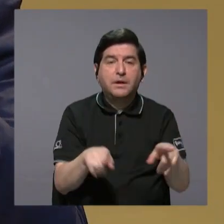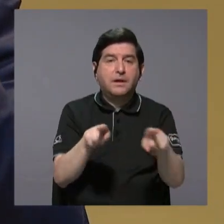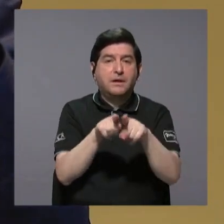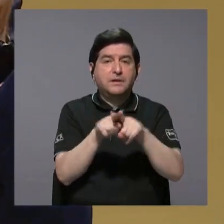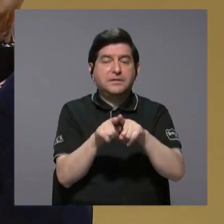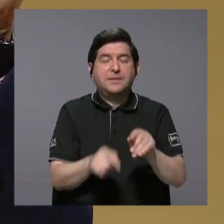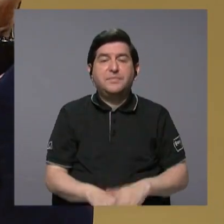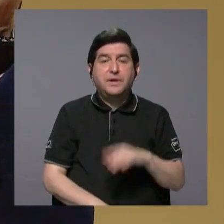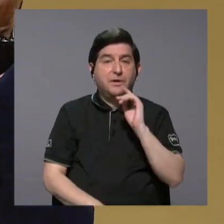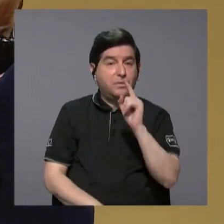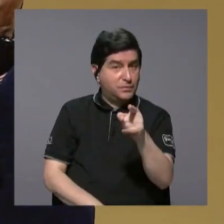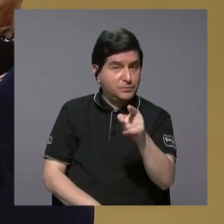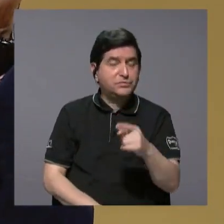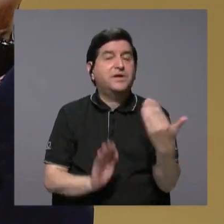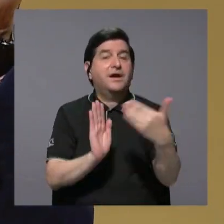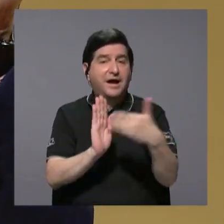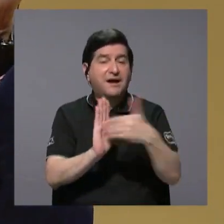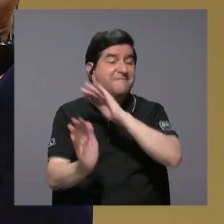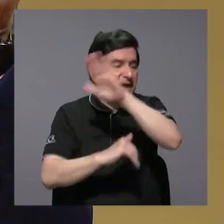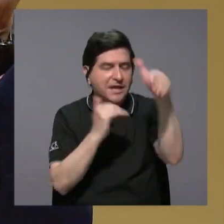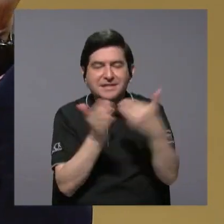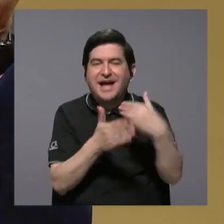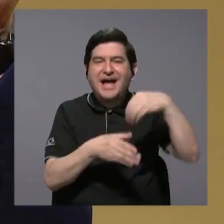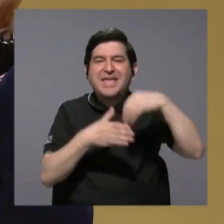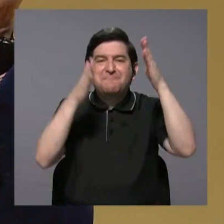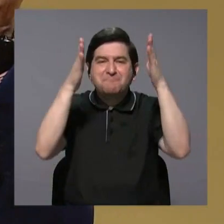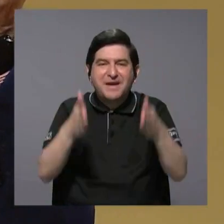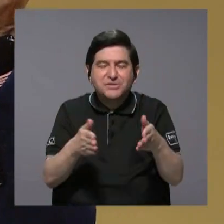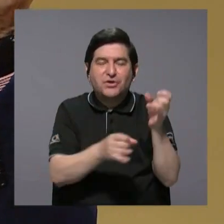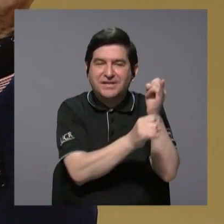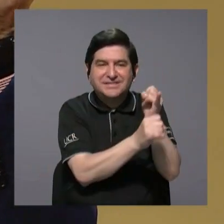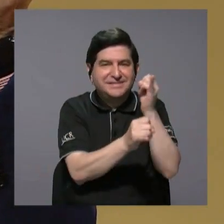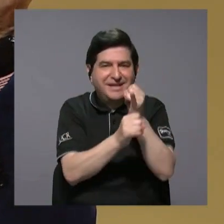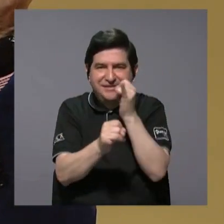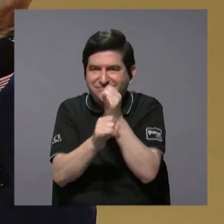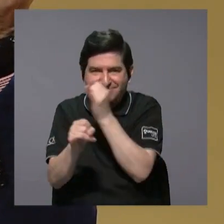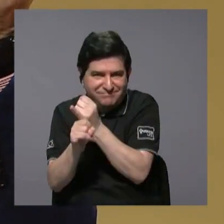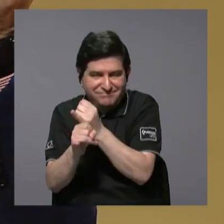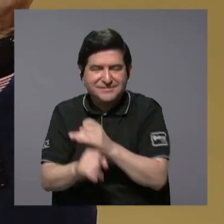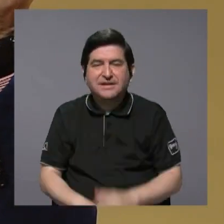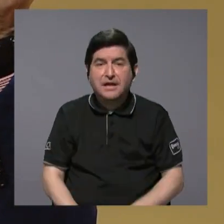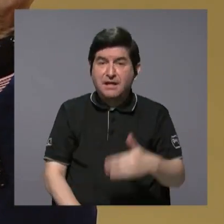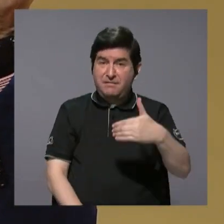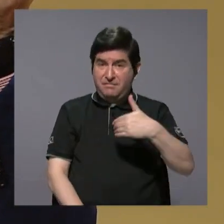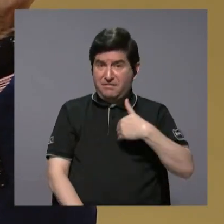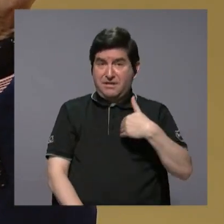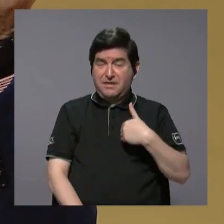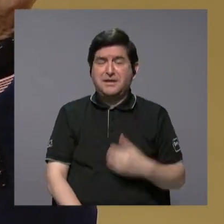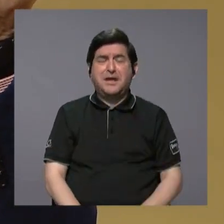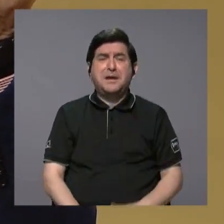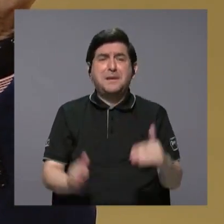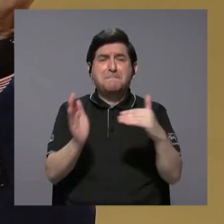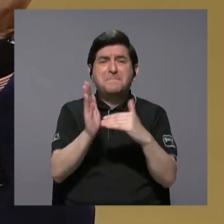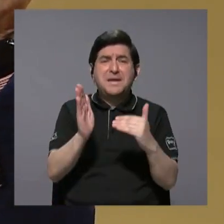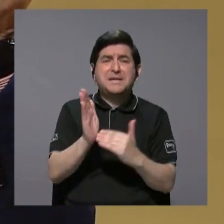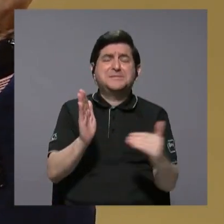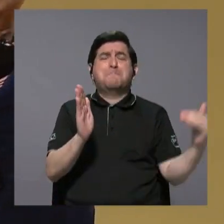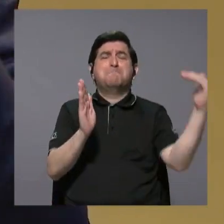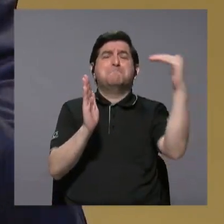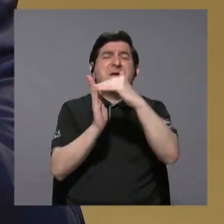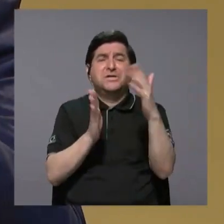está subiendo la tasa a todos los inversionistas institucionales que tienen miles de millones de